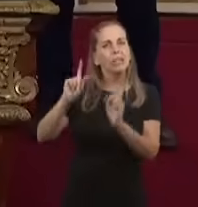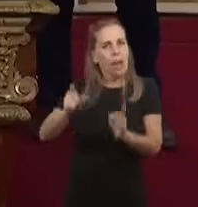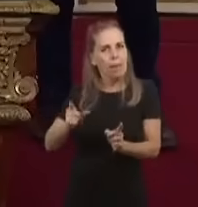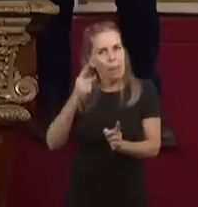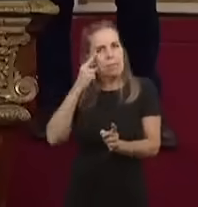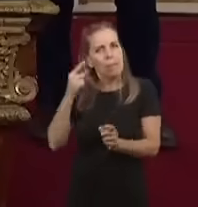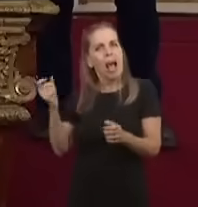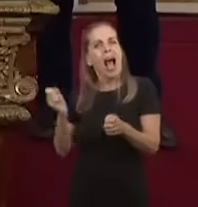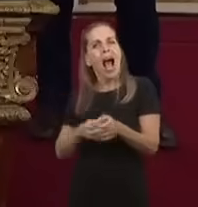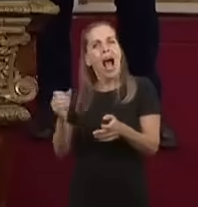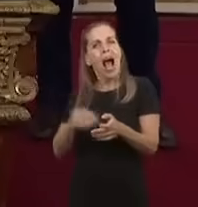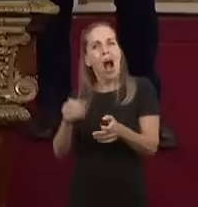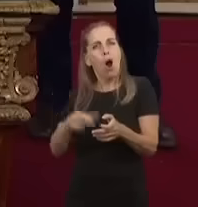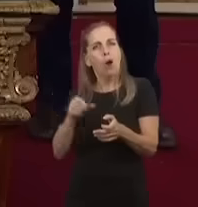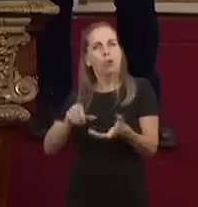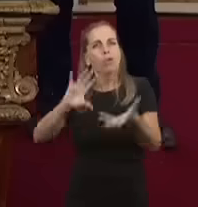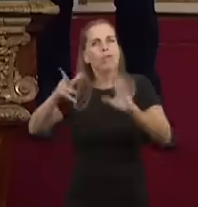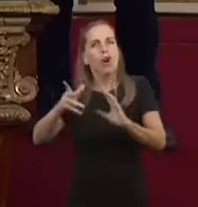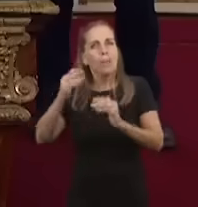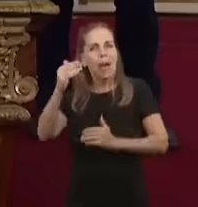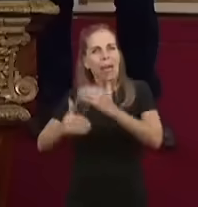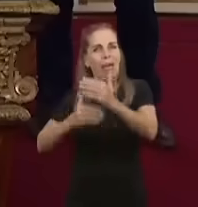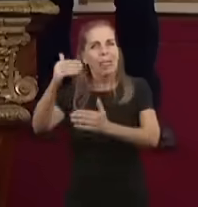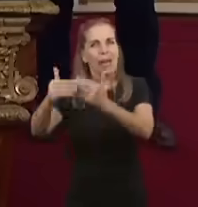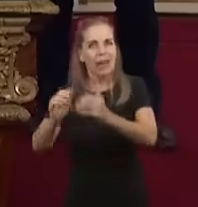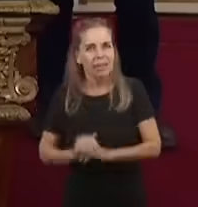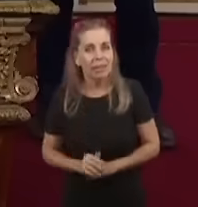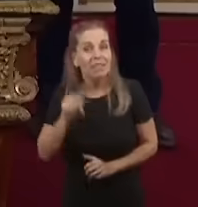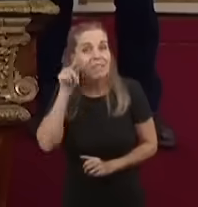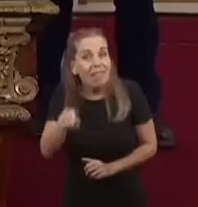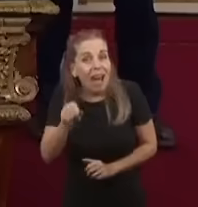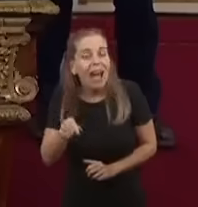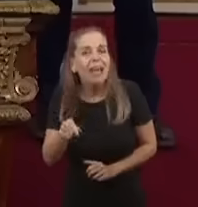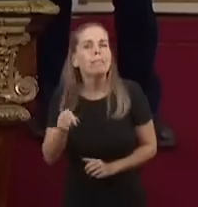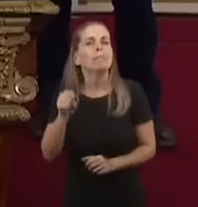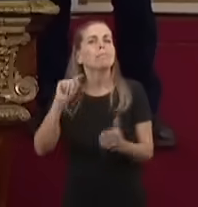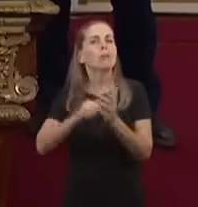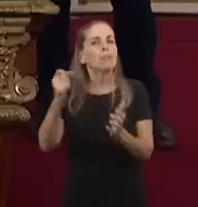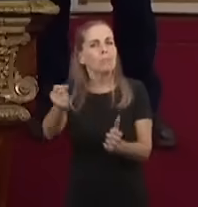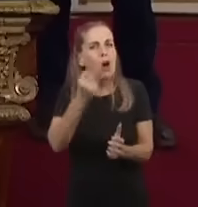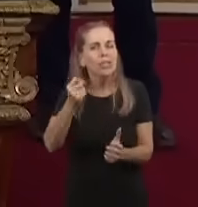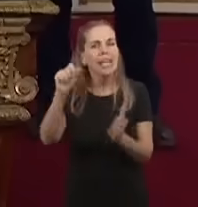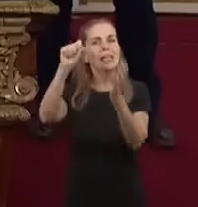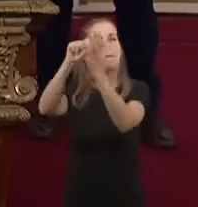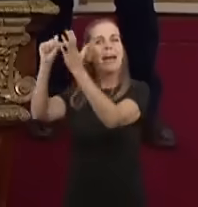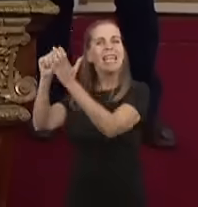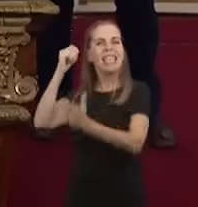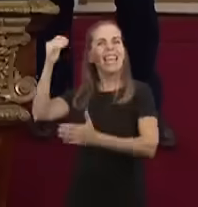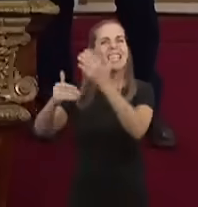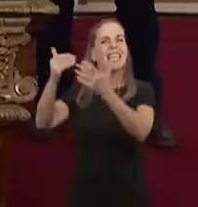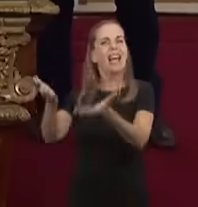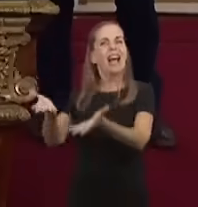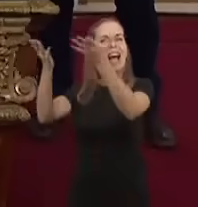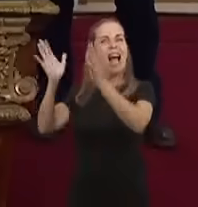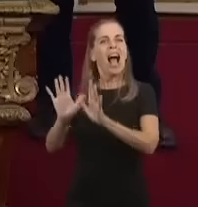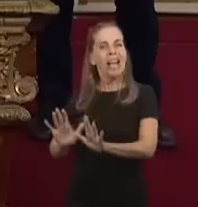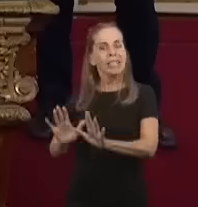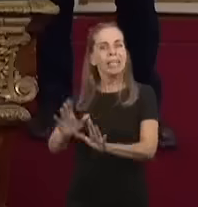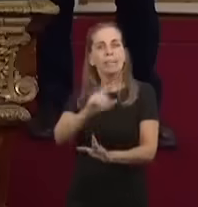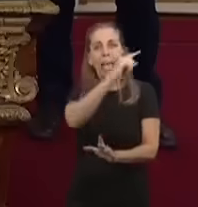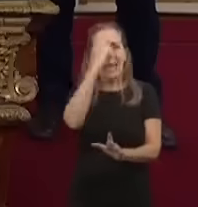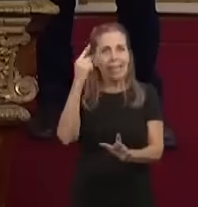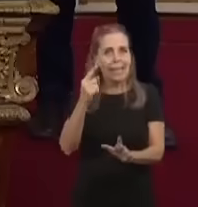única manera sostenible de crecer ahí radica El Secreto del éxito de todos los países desarrollados del mundo un estado que vela